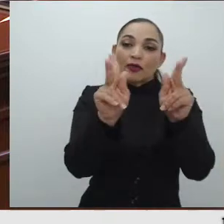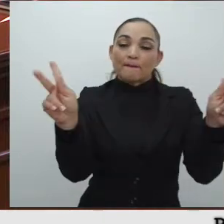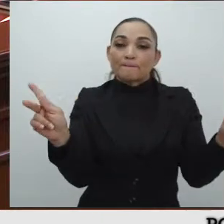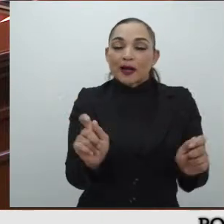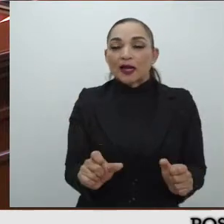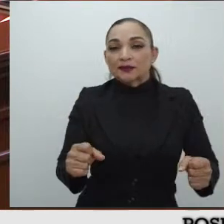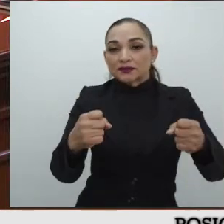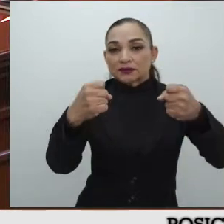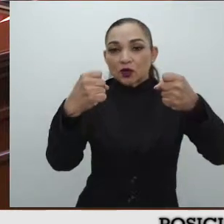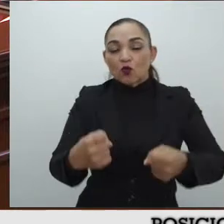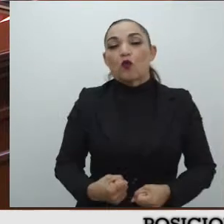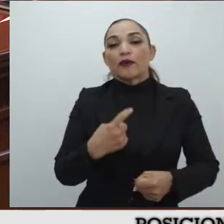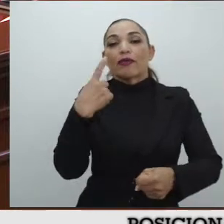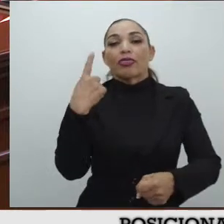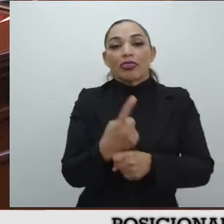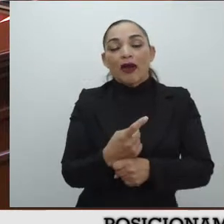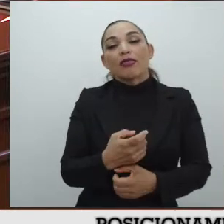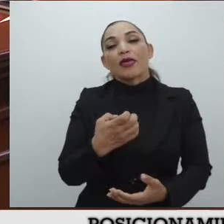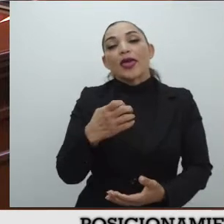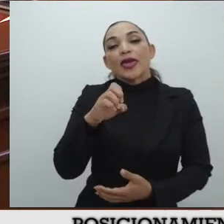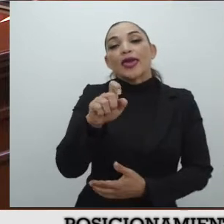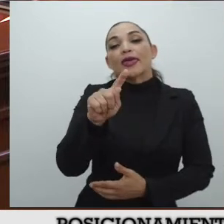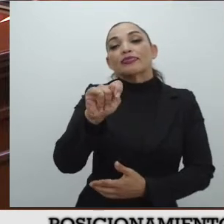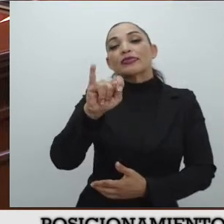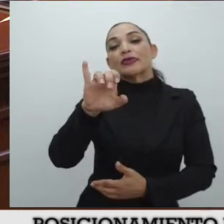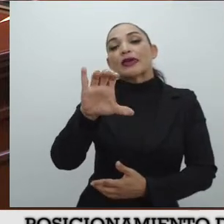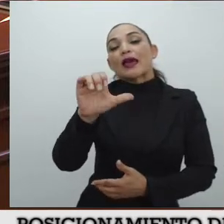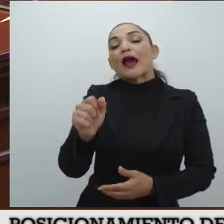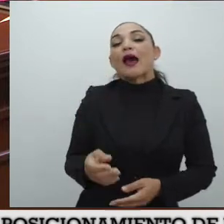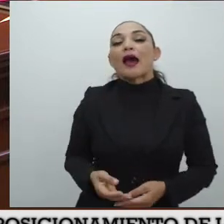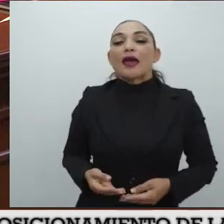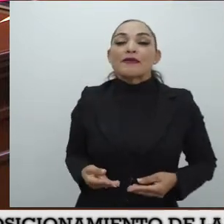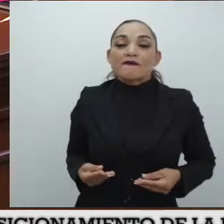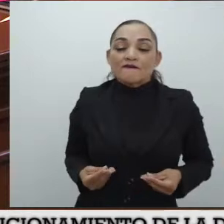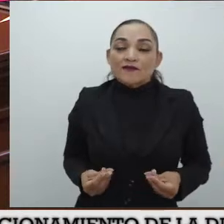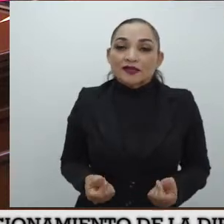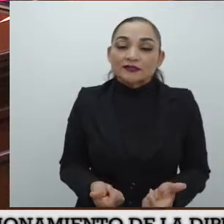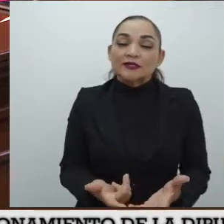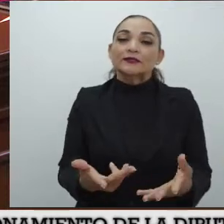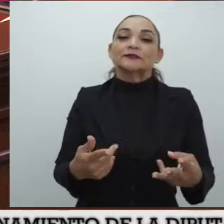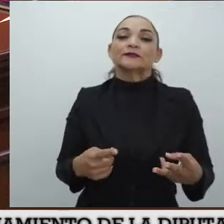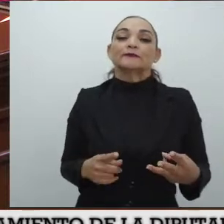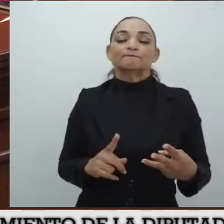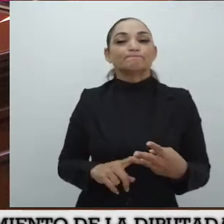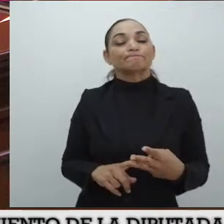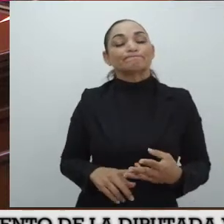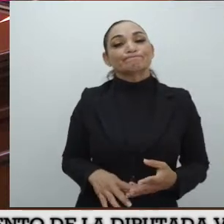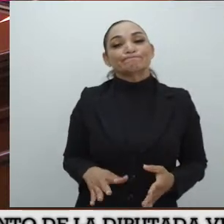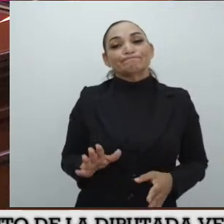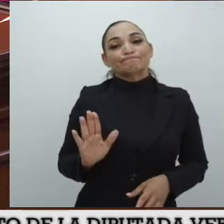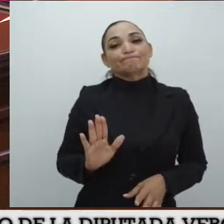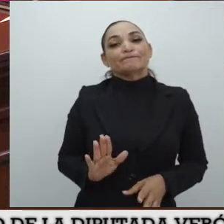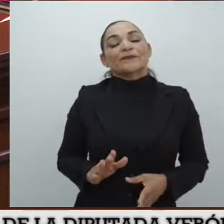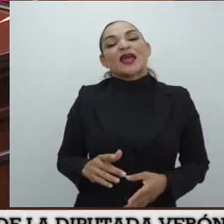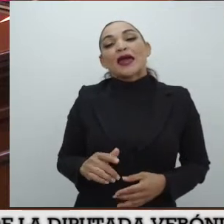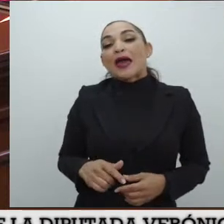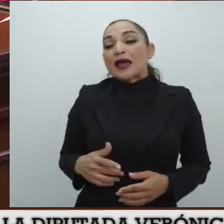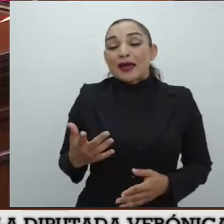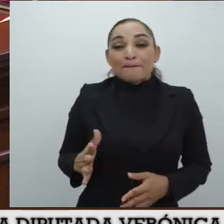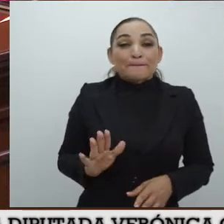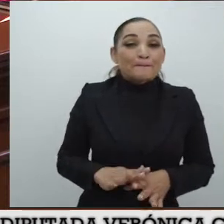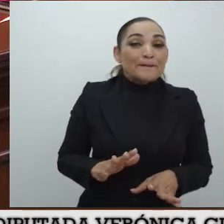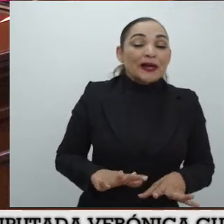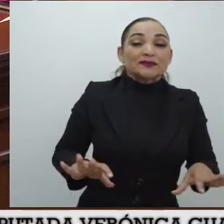y eficiencia. Más que una formalidad con la cual el Ejecutivo